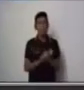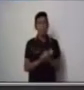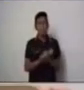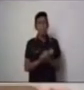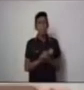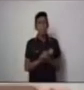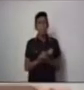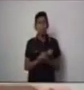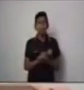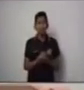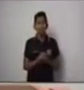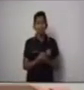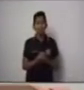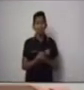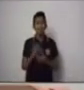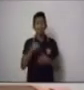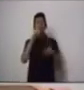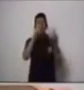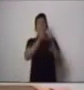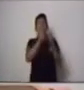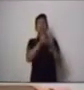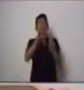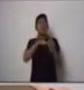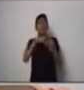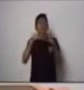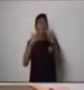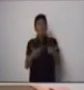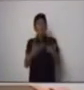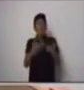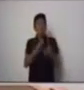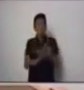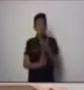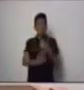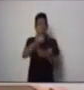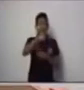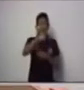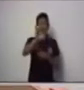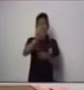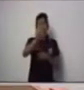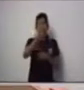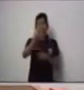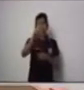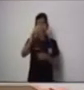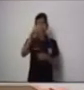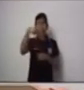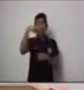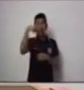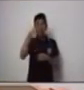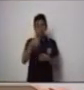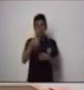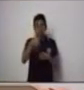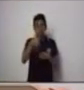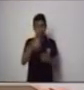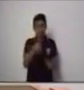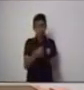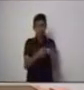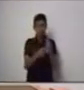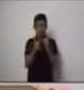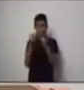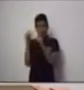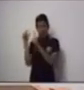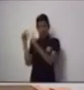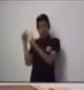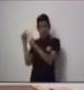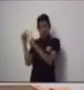Tengo acá la palabra espanta de espantar y la palabra